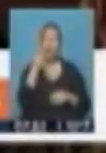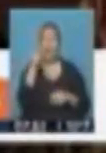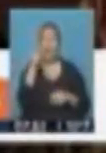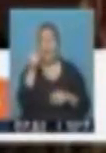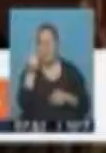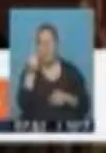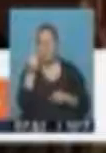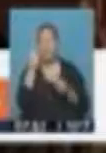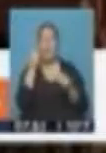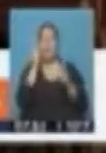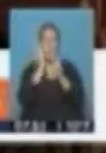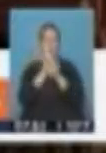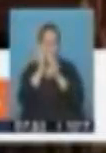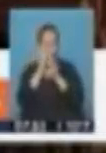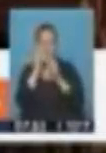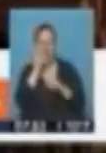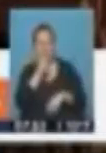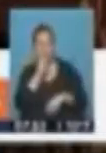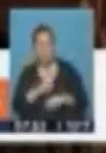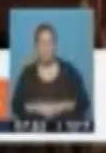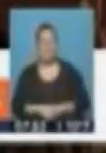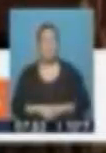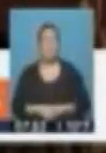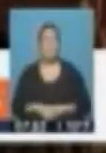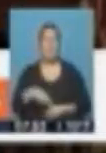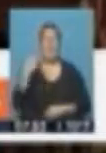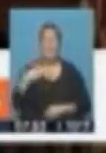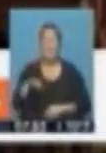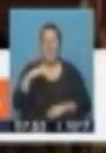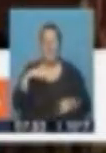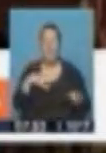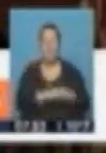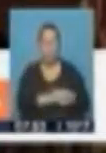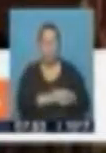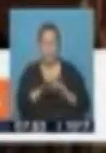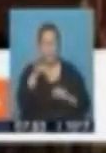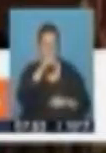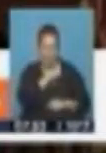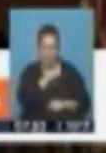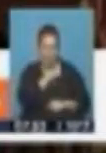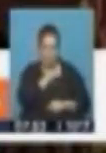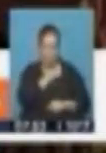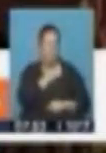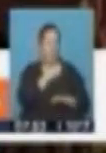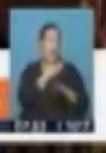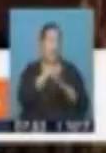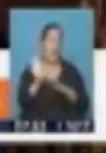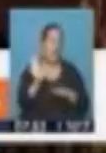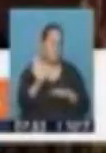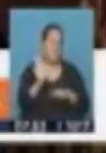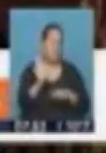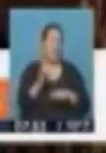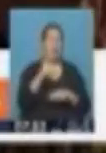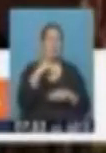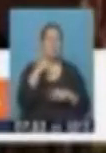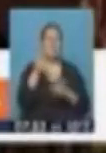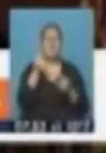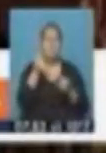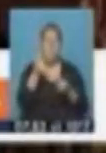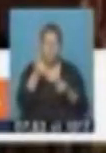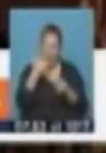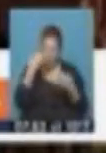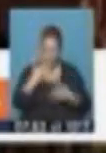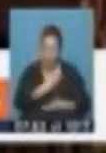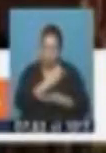aplicados para hacer inteligencia deben ser reservados. Más allá de que la partida sea